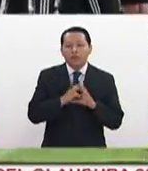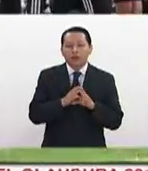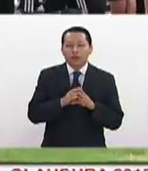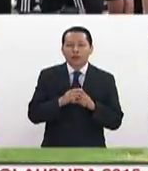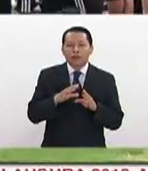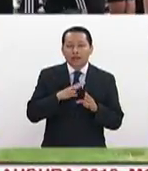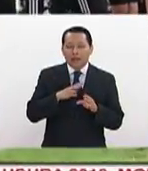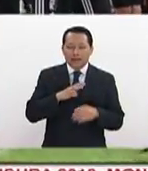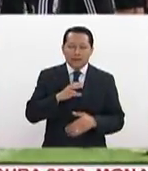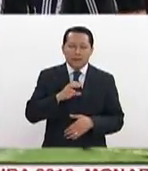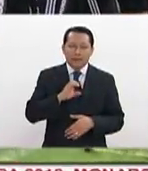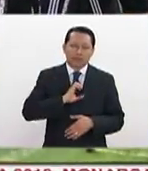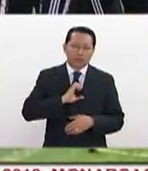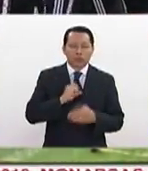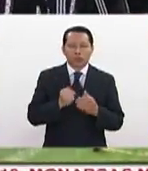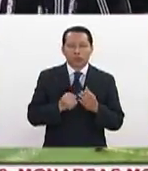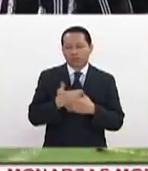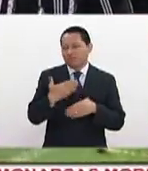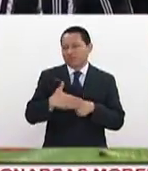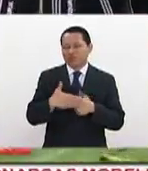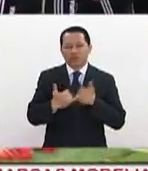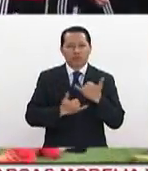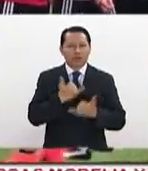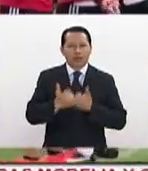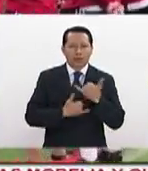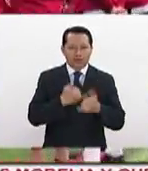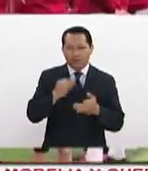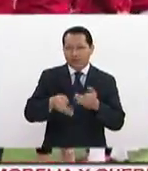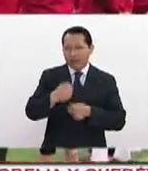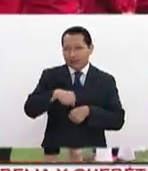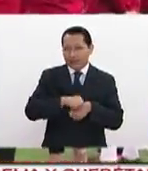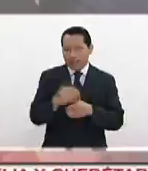palabras de cara a lo que será su primer partido este fin de semana.